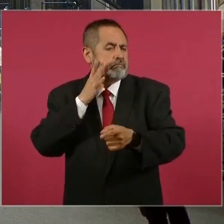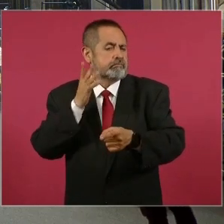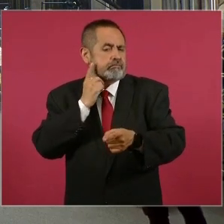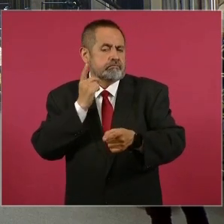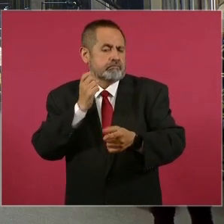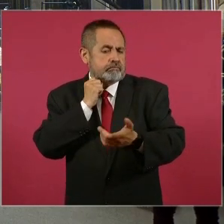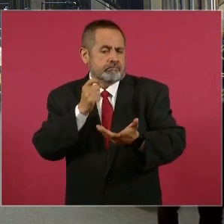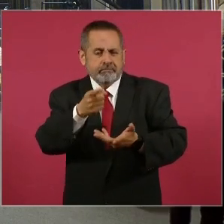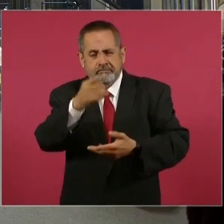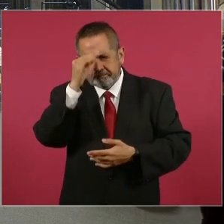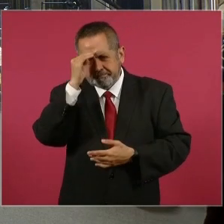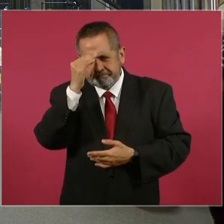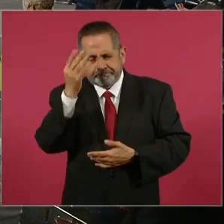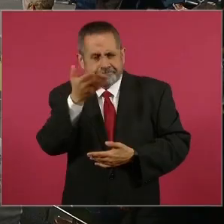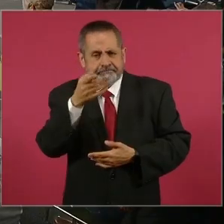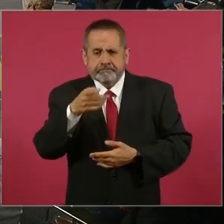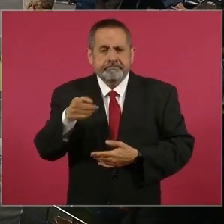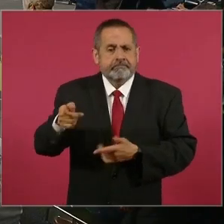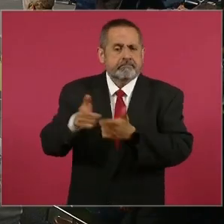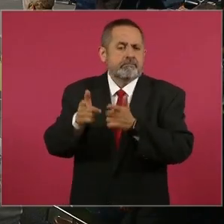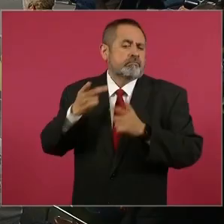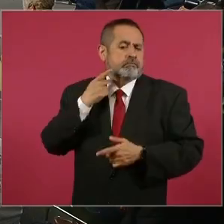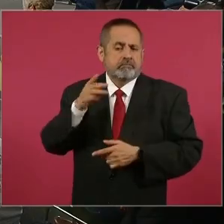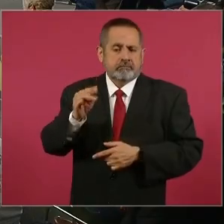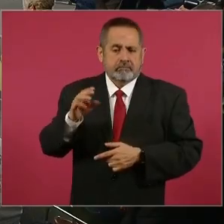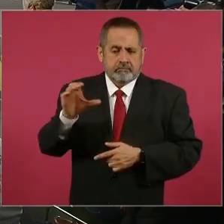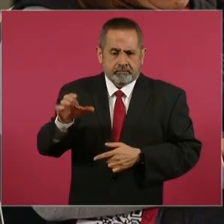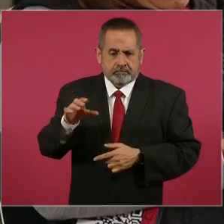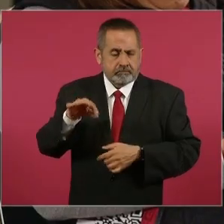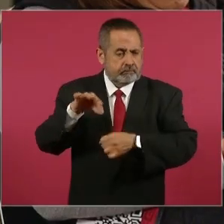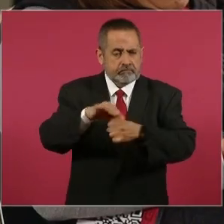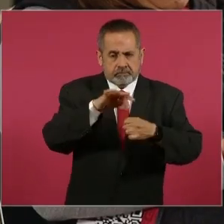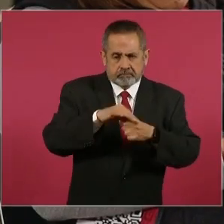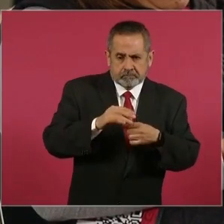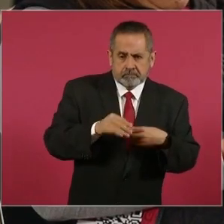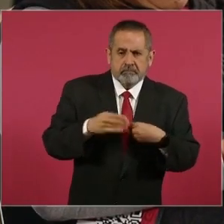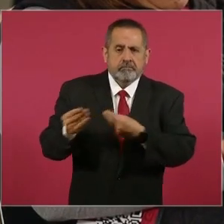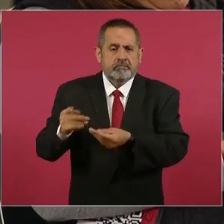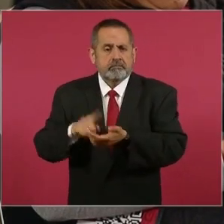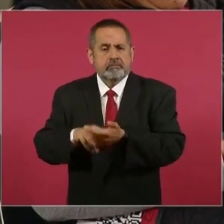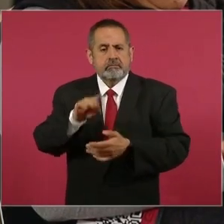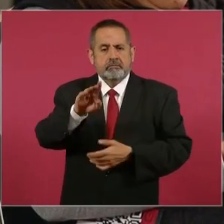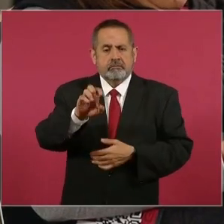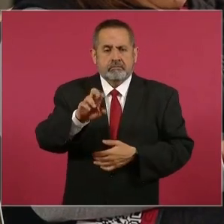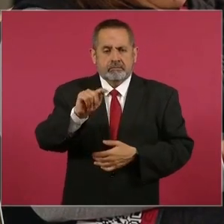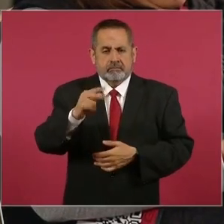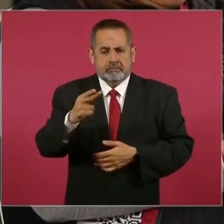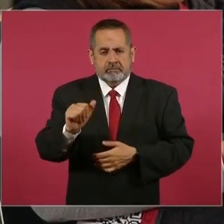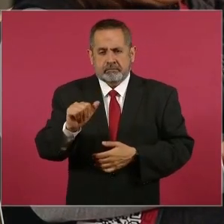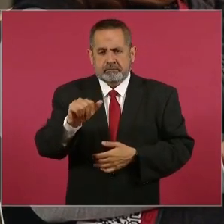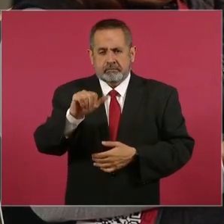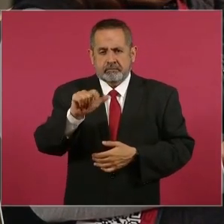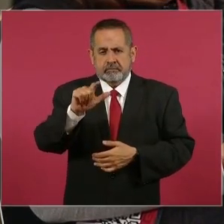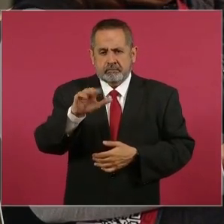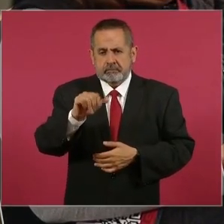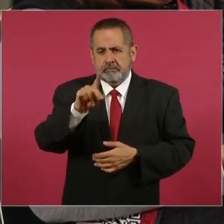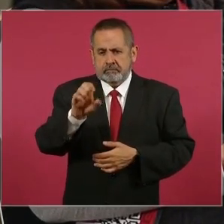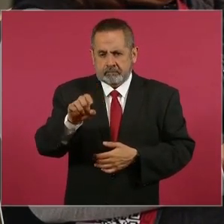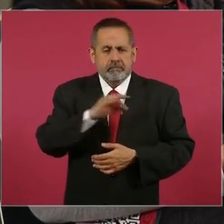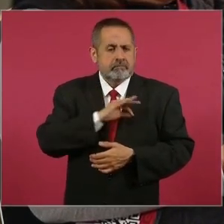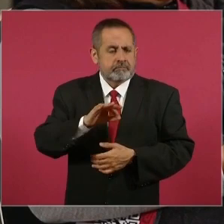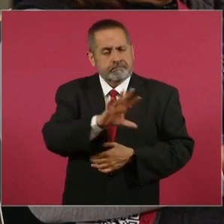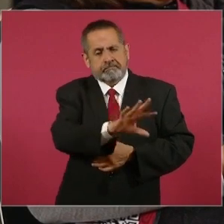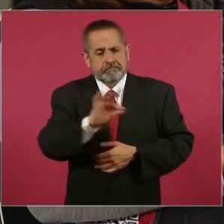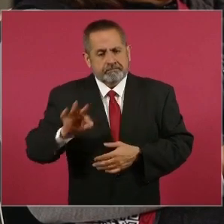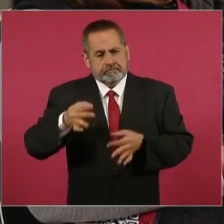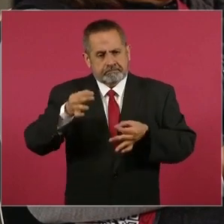esta actitud de movimiento ciudadano esto daría los votos por ejemplo para que Berta alcalde pueda ser nombrada como ministra